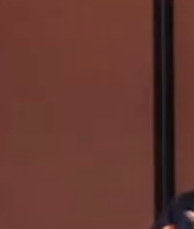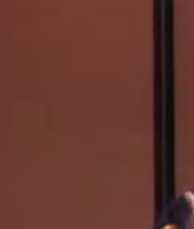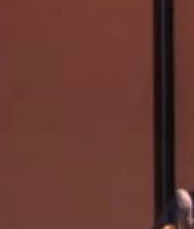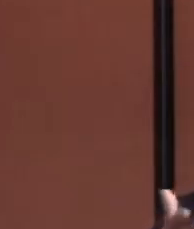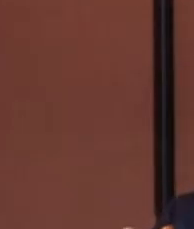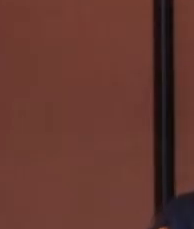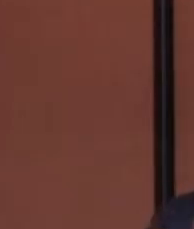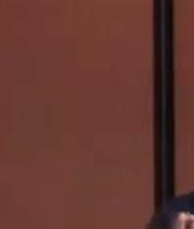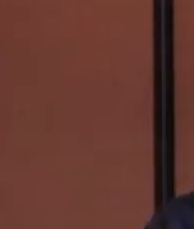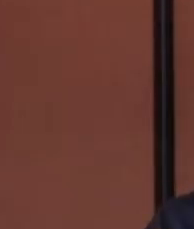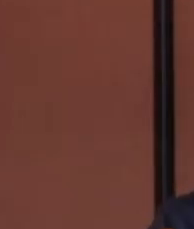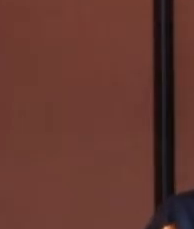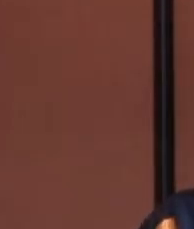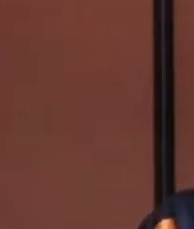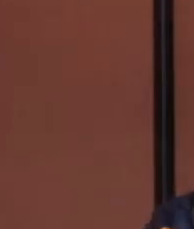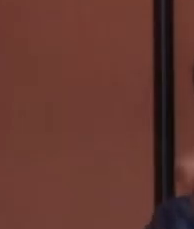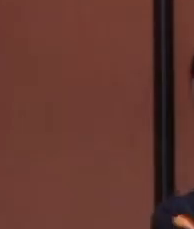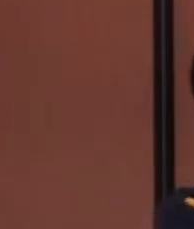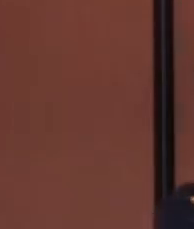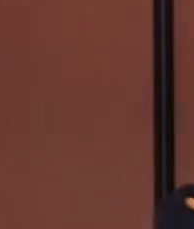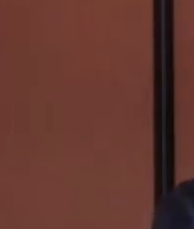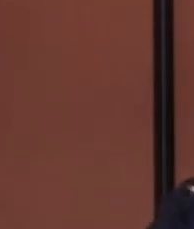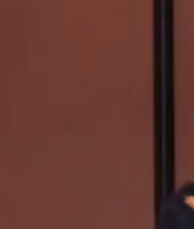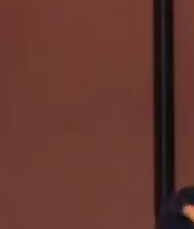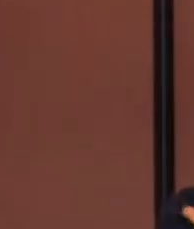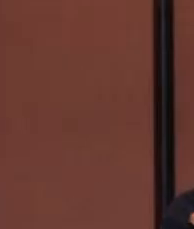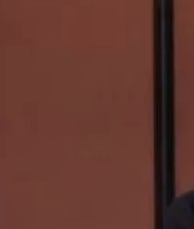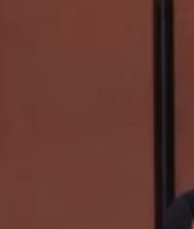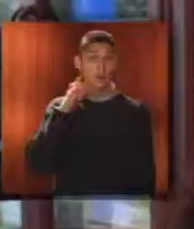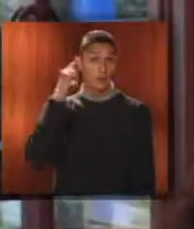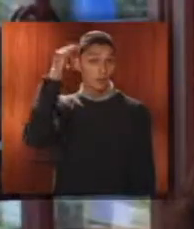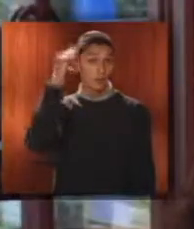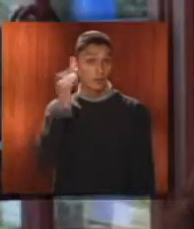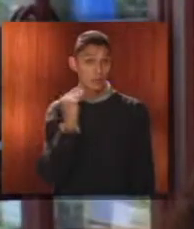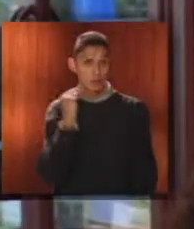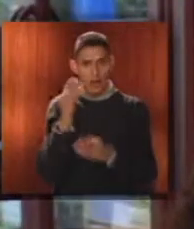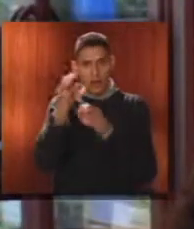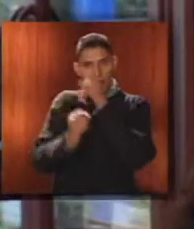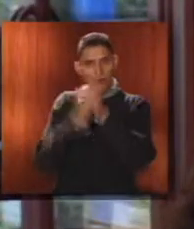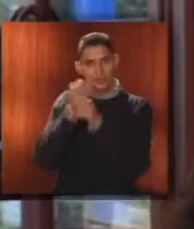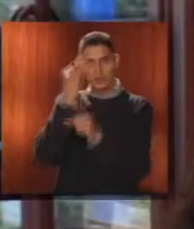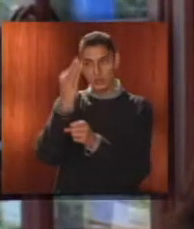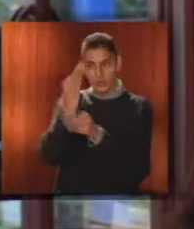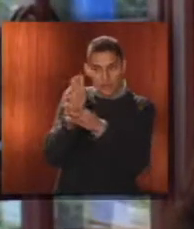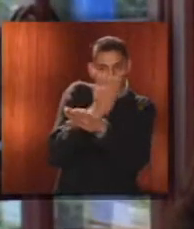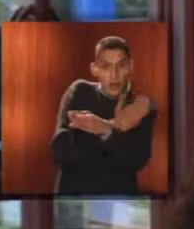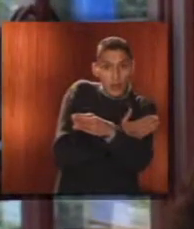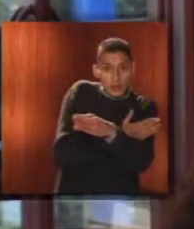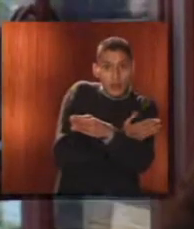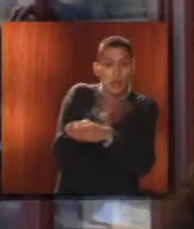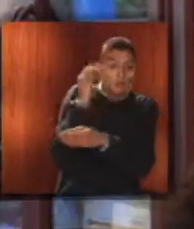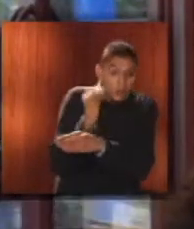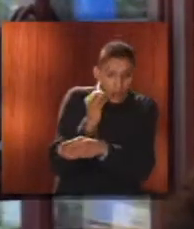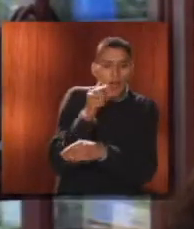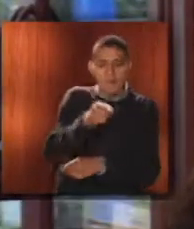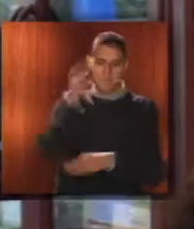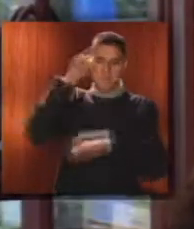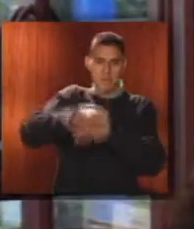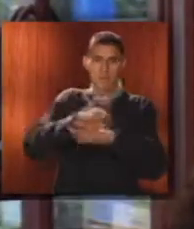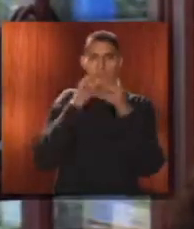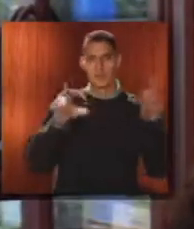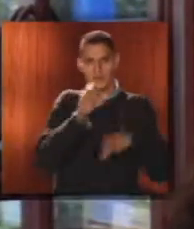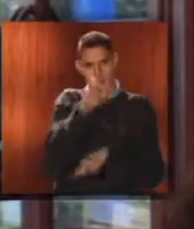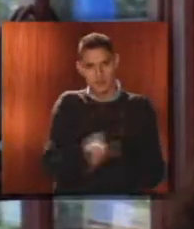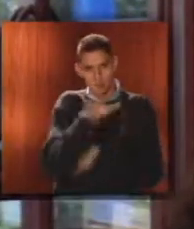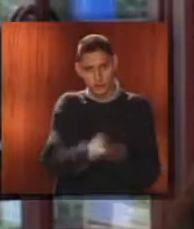la institución o los colegios donde yo pudiera tener algún tipo de formación. La pérdida de la audición antes de los tres años determina la lengua que la